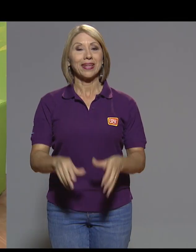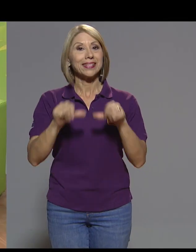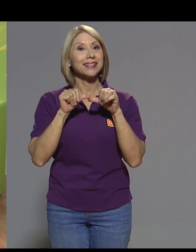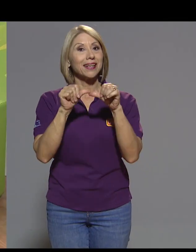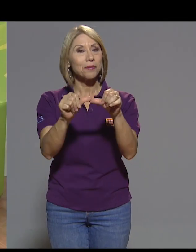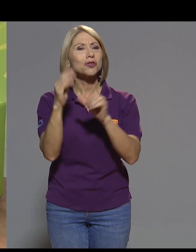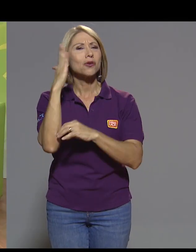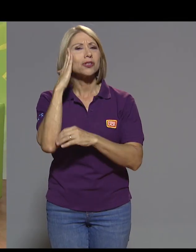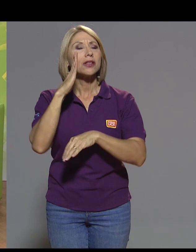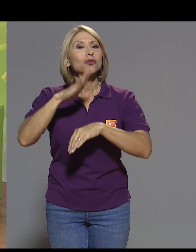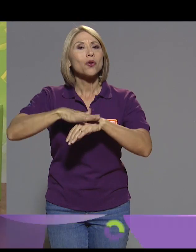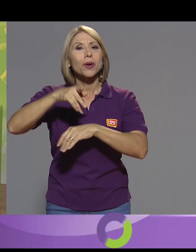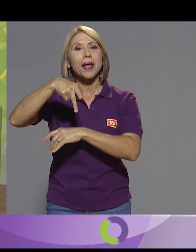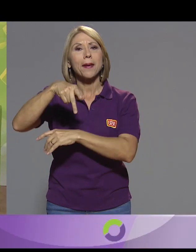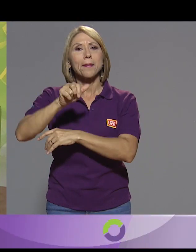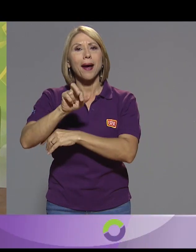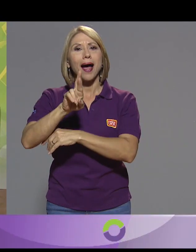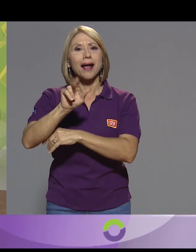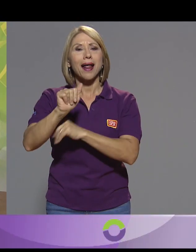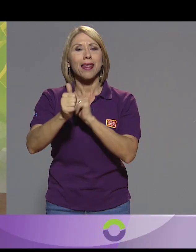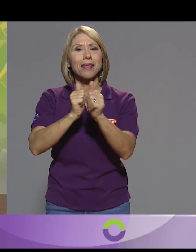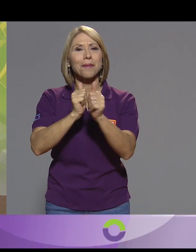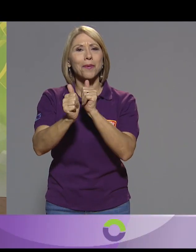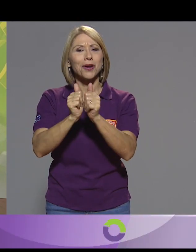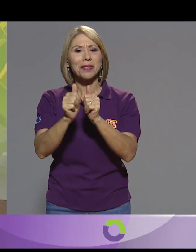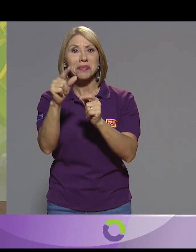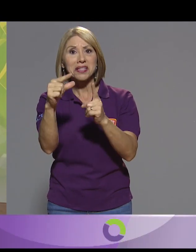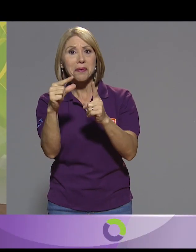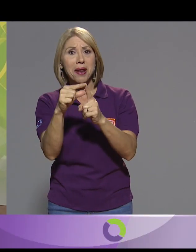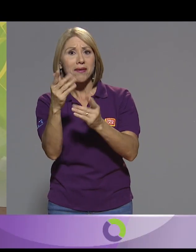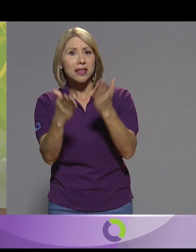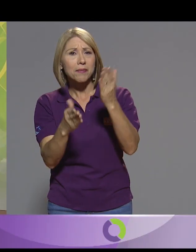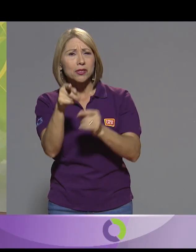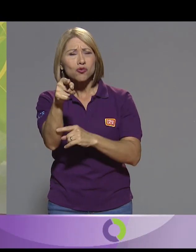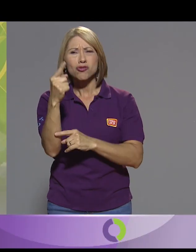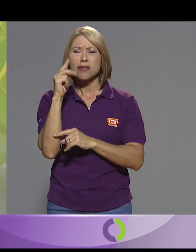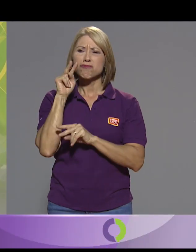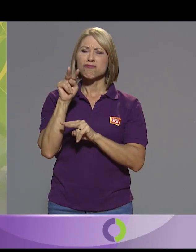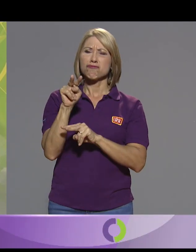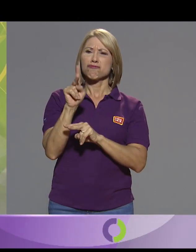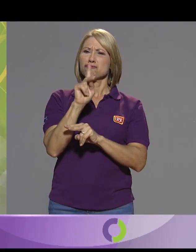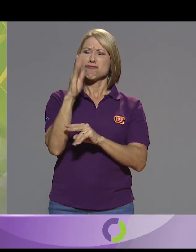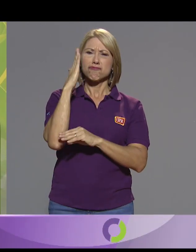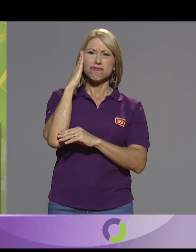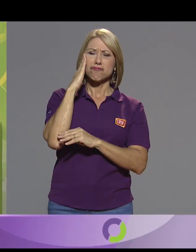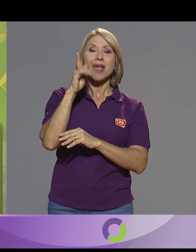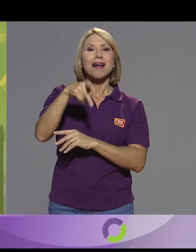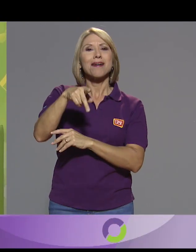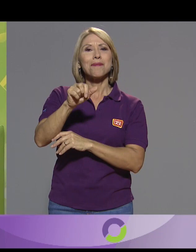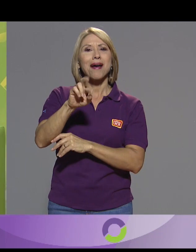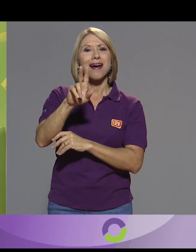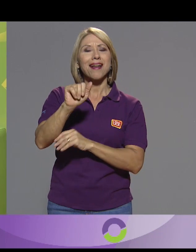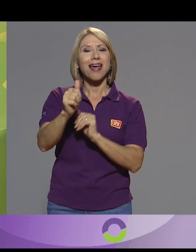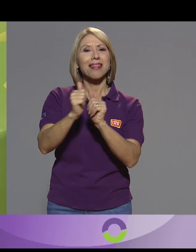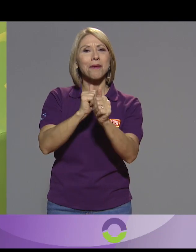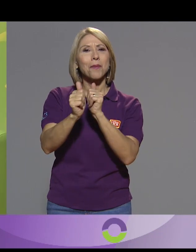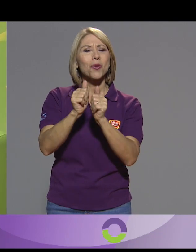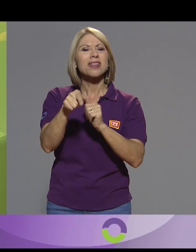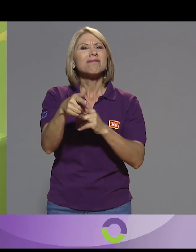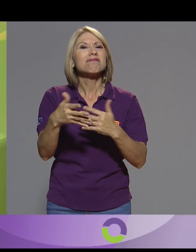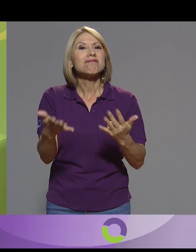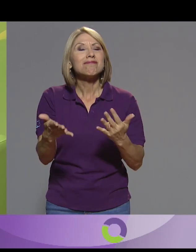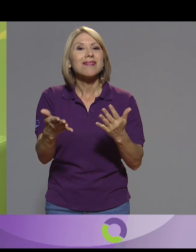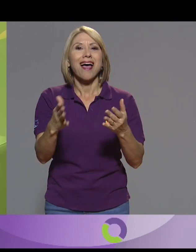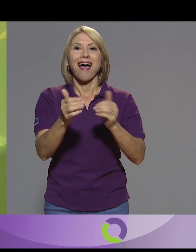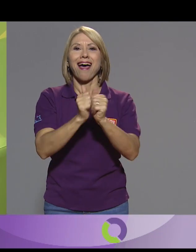seguimos conociendo sobre el para deporte que es una palabra que tal vez usted no está muy familiarizado con ideal para deporte es el deporte que practican